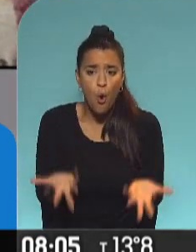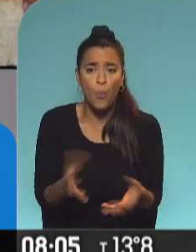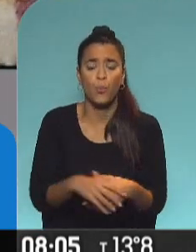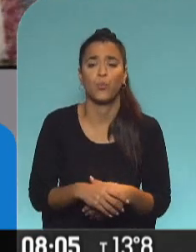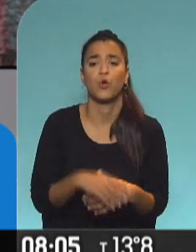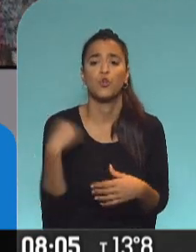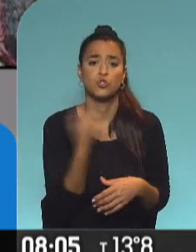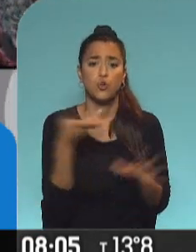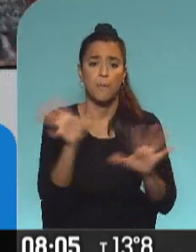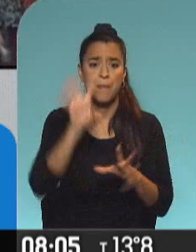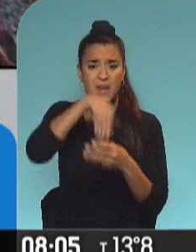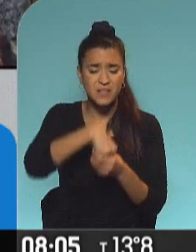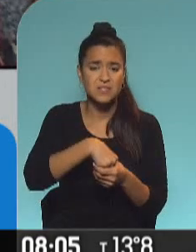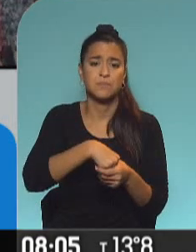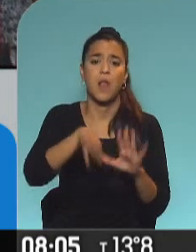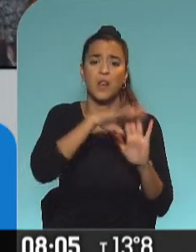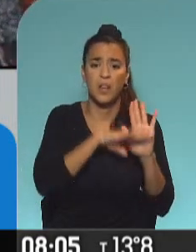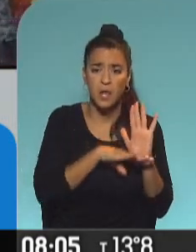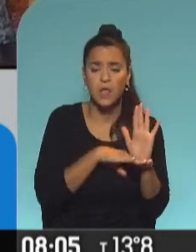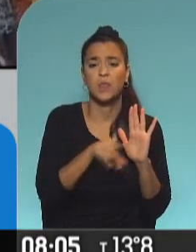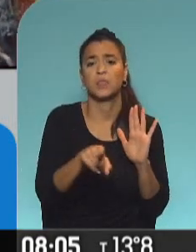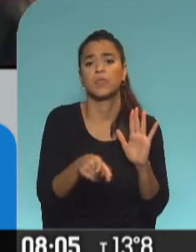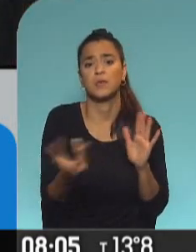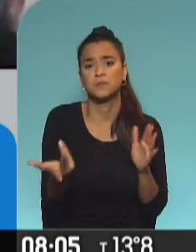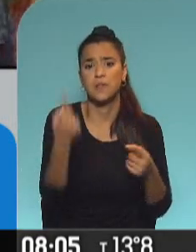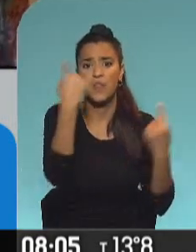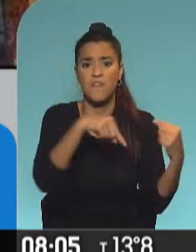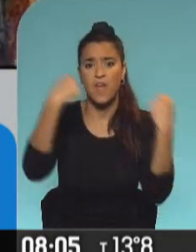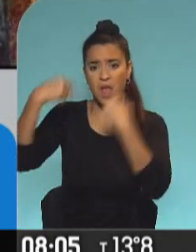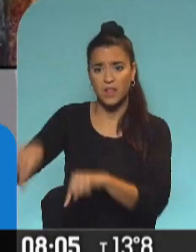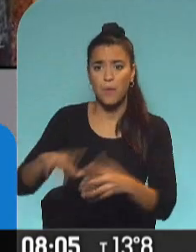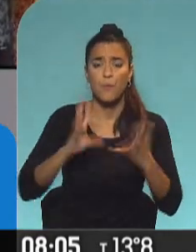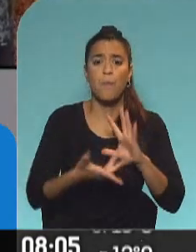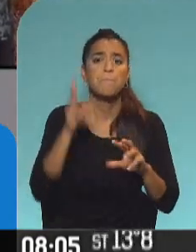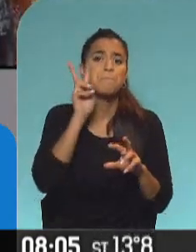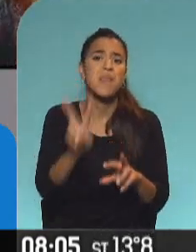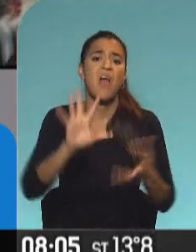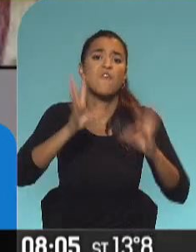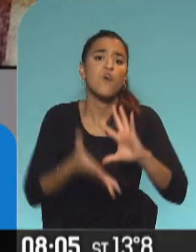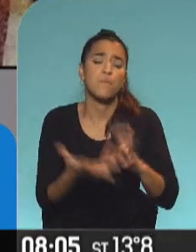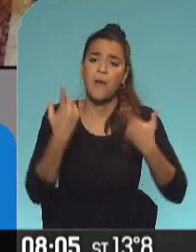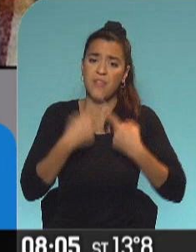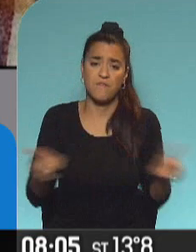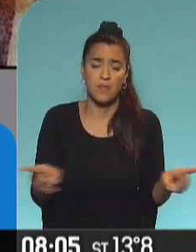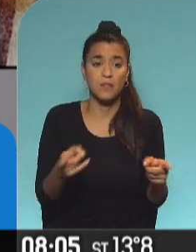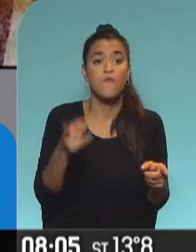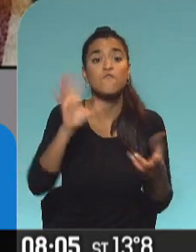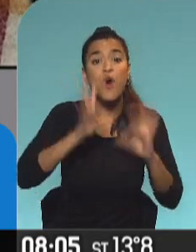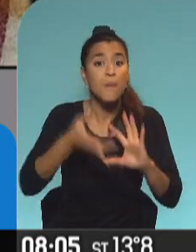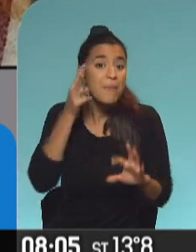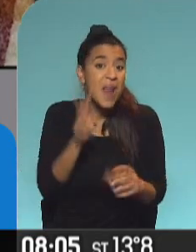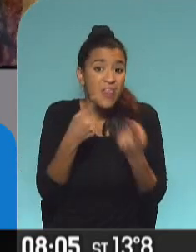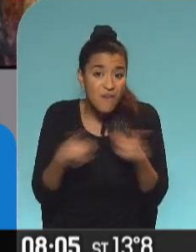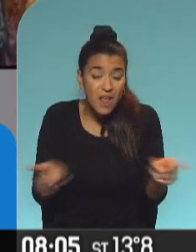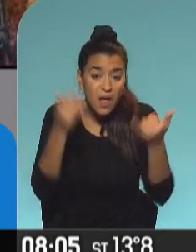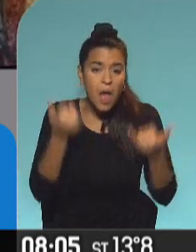hemos participado en listas distintas en las últimas elecciones, básicamente porque tenemos una mirada diferente. Dentro de la mirada diferente que tenemos, hay